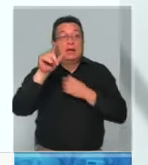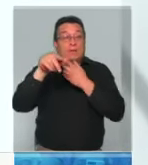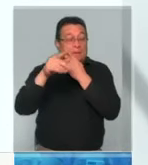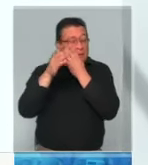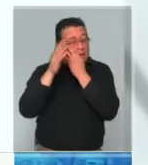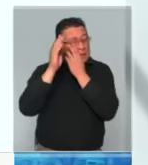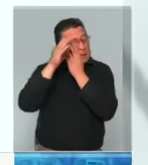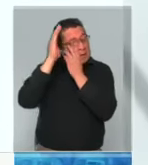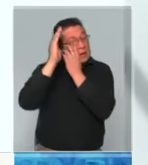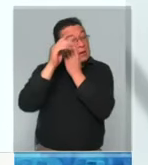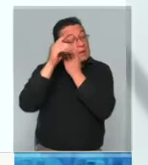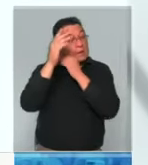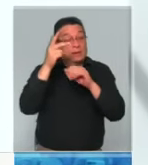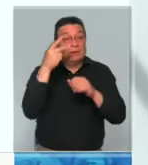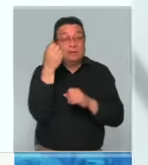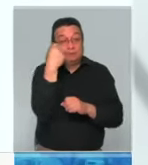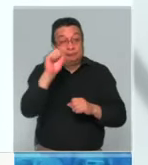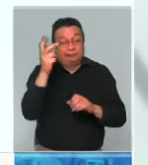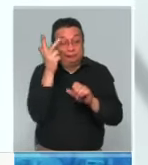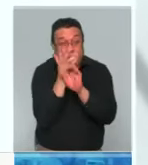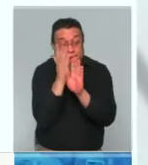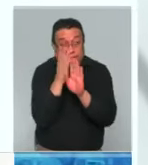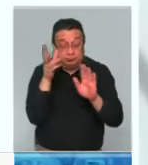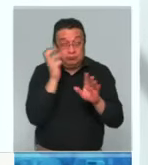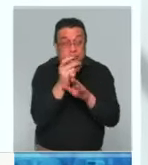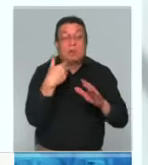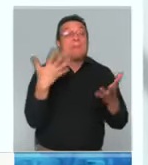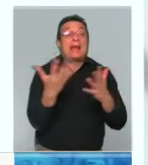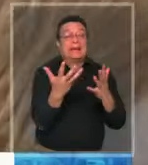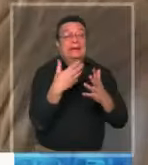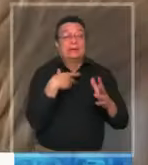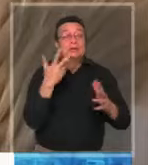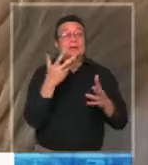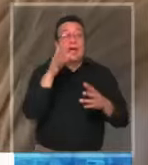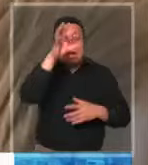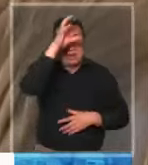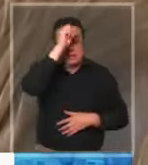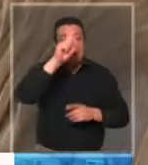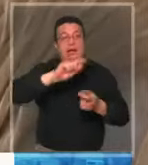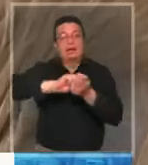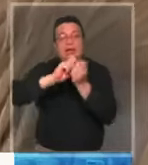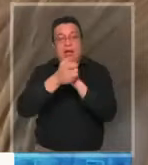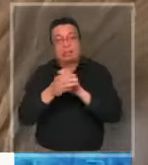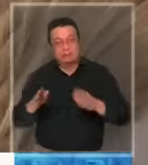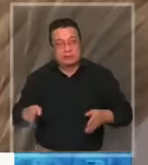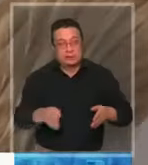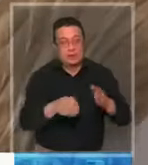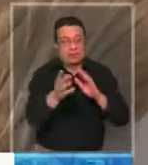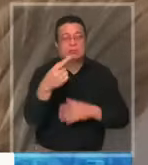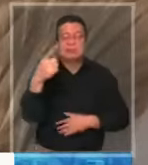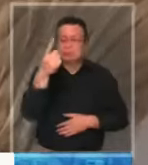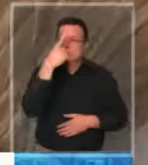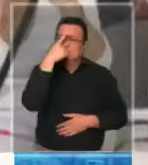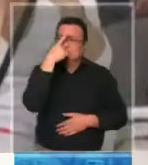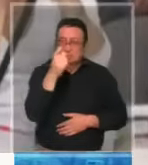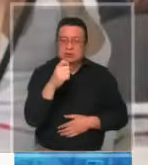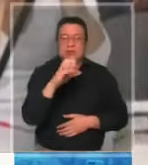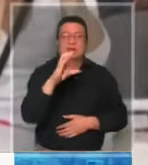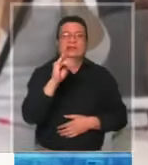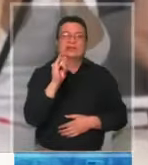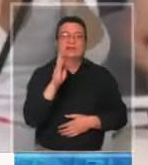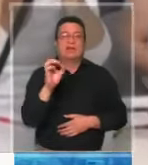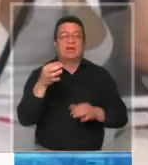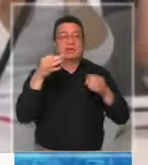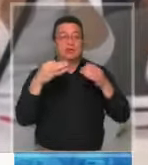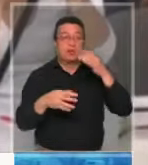los datos dijo al diario Clarín que lo hizo para que Argentina cambie su rumbo y se tome en serio la ciberseguridad.